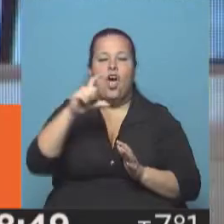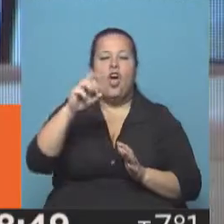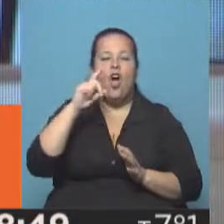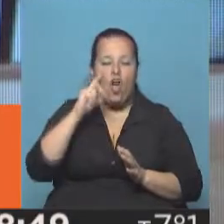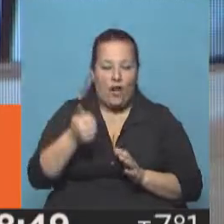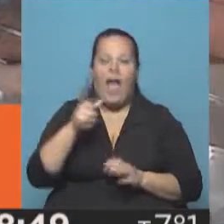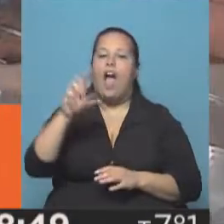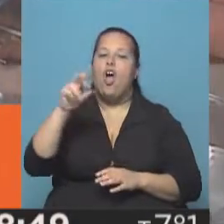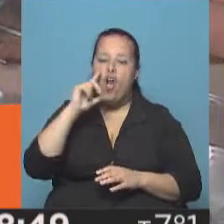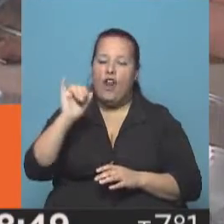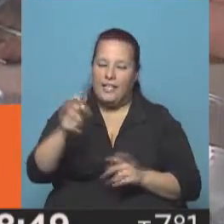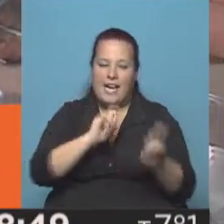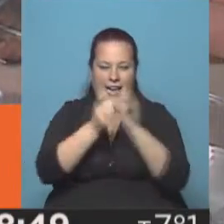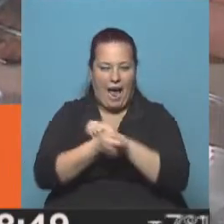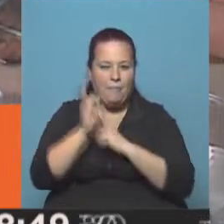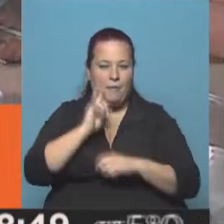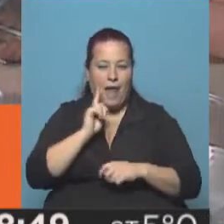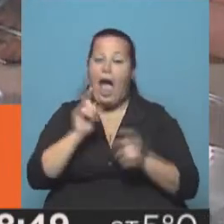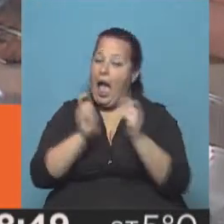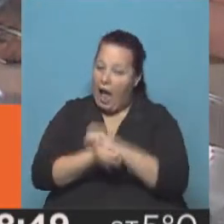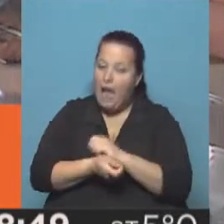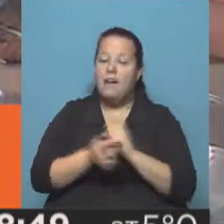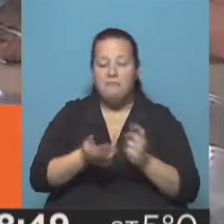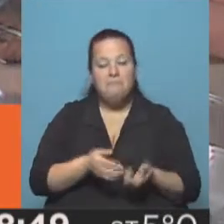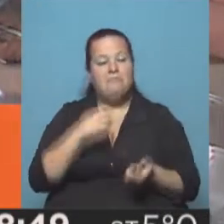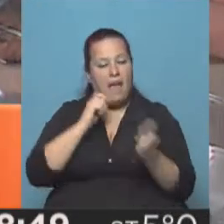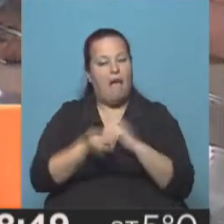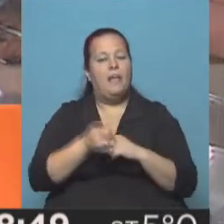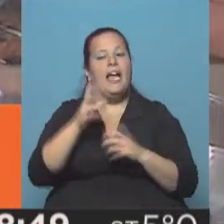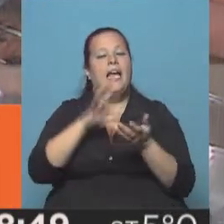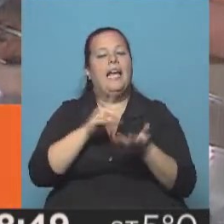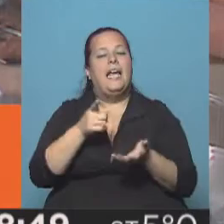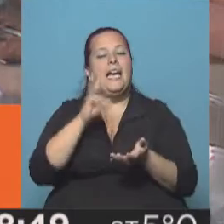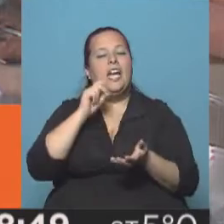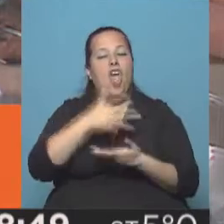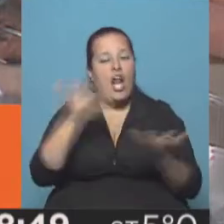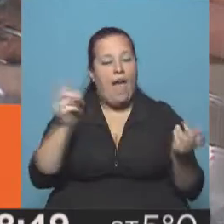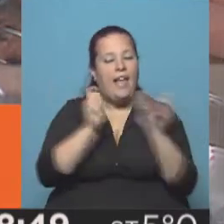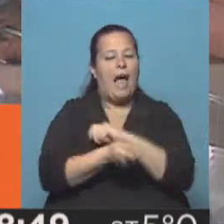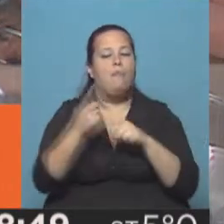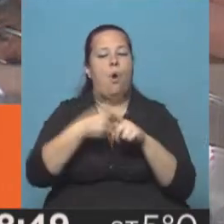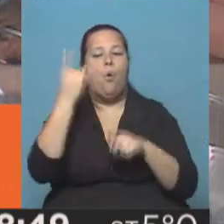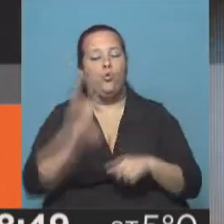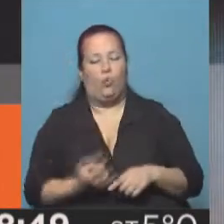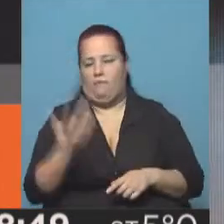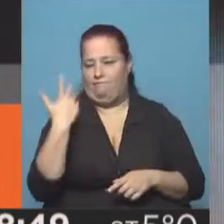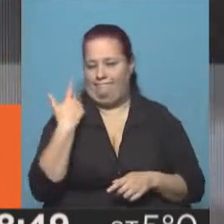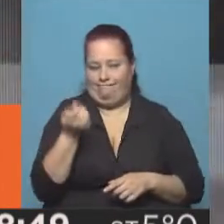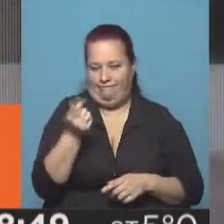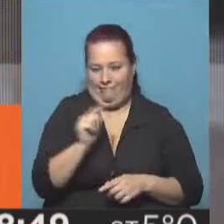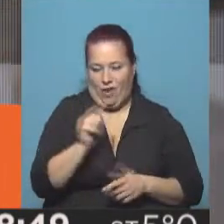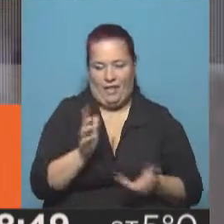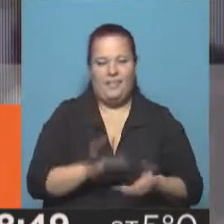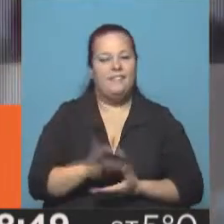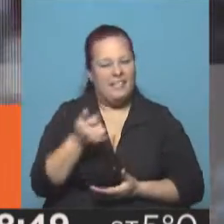sin concordia lo cambiaron por para nada cambio paraná para amparada y tierra y río grande lo cambiaron por usuario hace horas